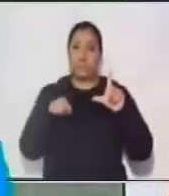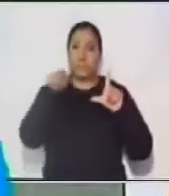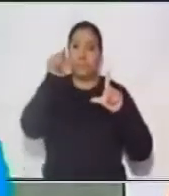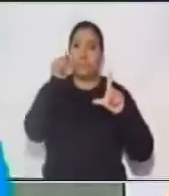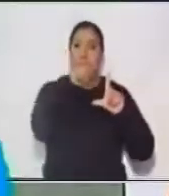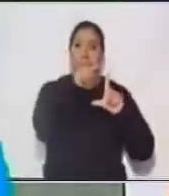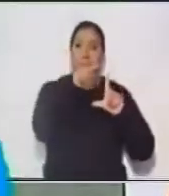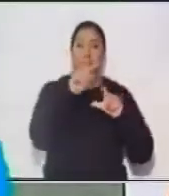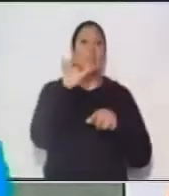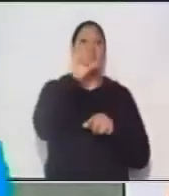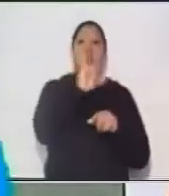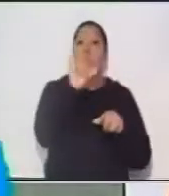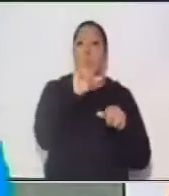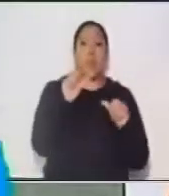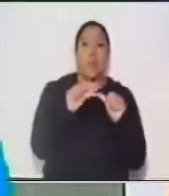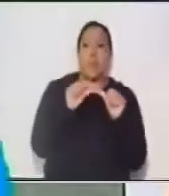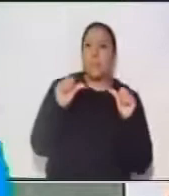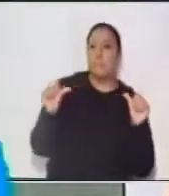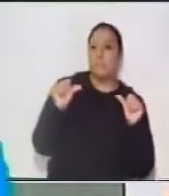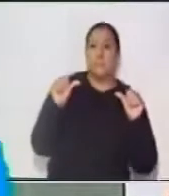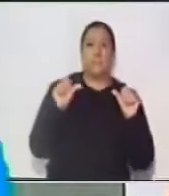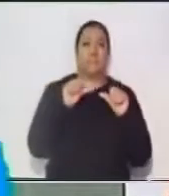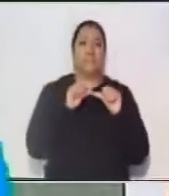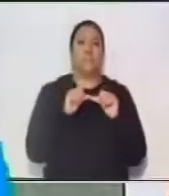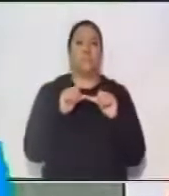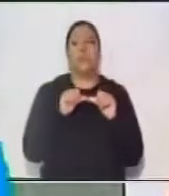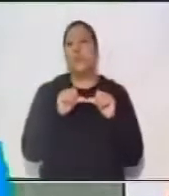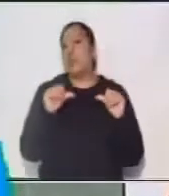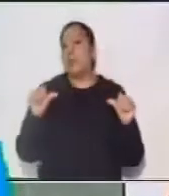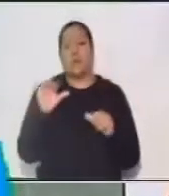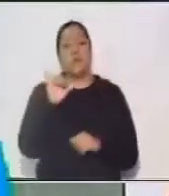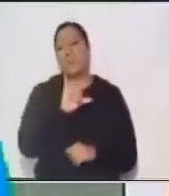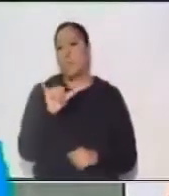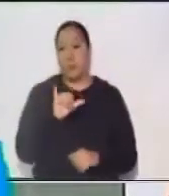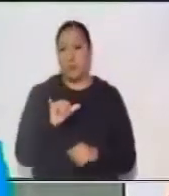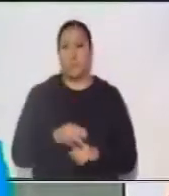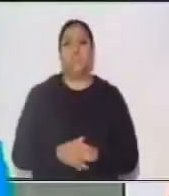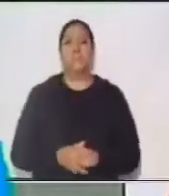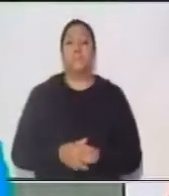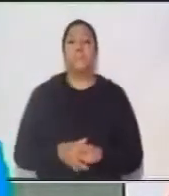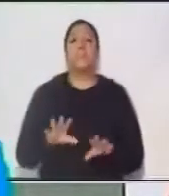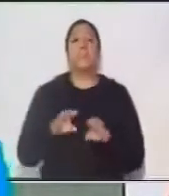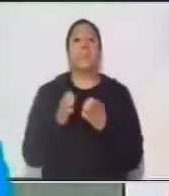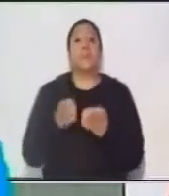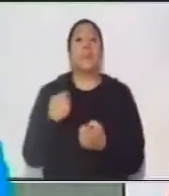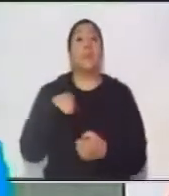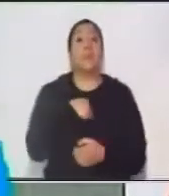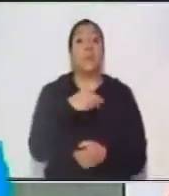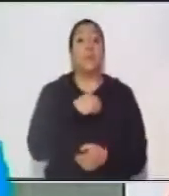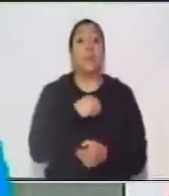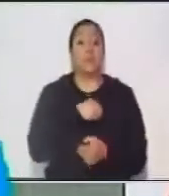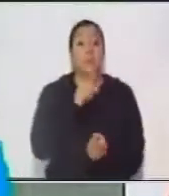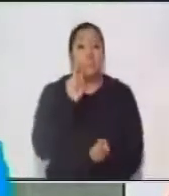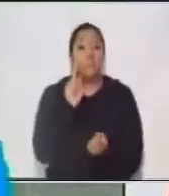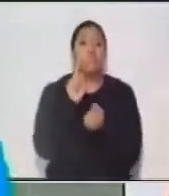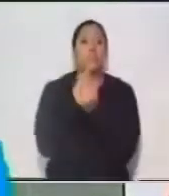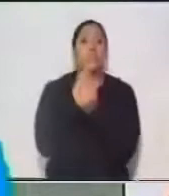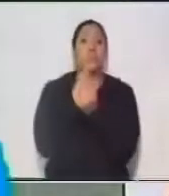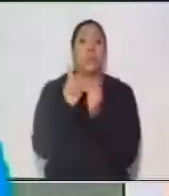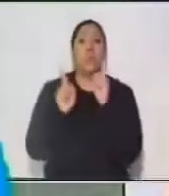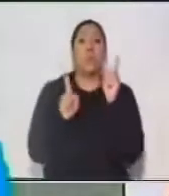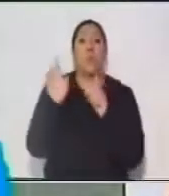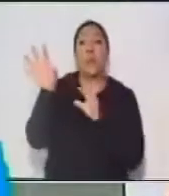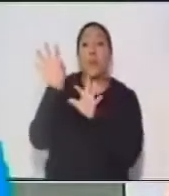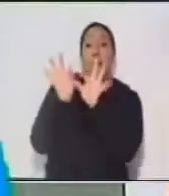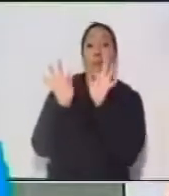igual medida, 4 lados iguales. Entonces, si queremos encontrar el perímetro del cuadrado,